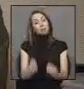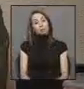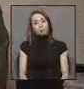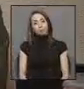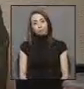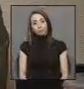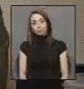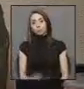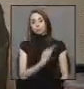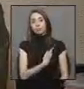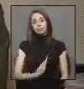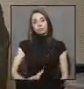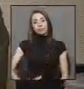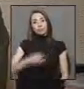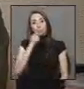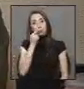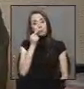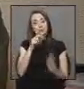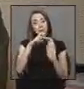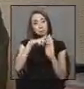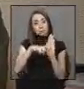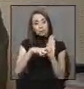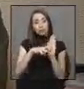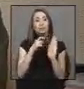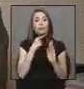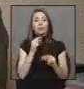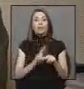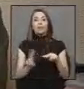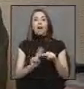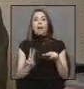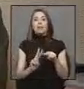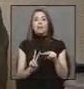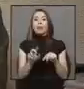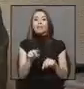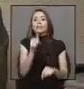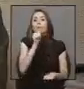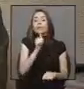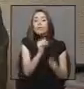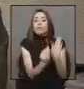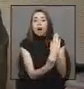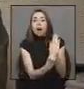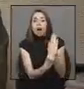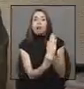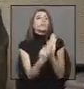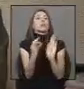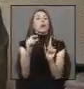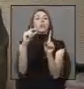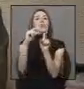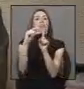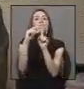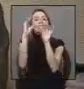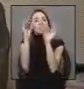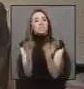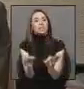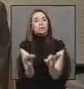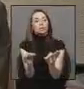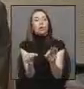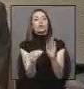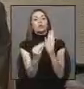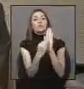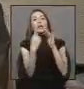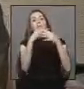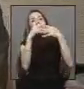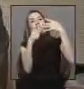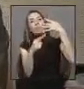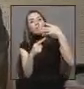En este sentido, presidente, el proyecto busca subsanar esta falencia proponiendo una definición que incorpore los distintos